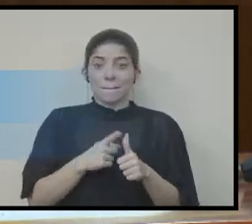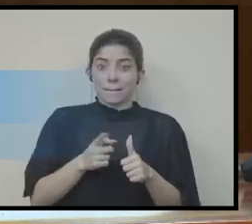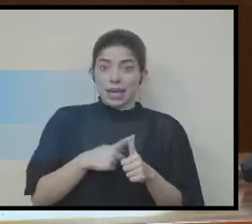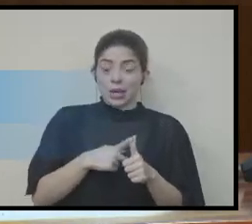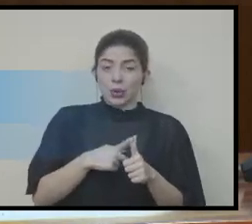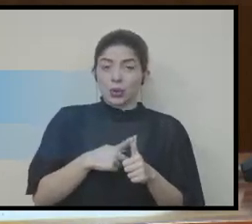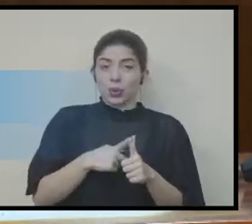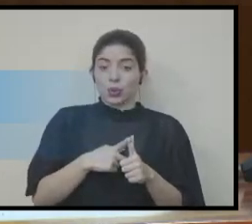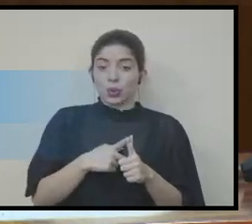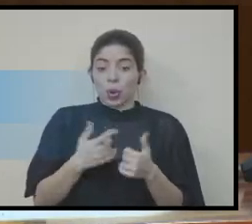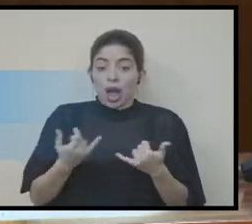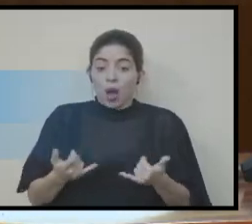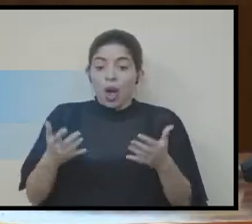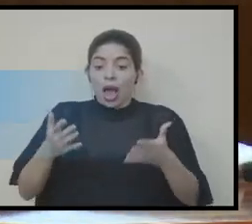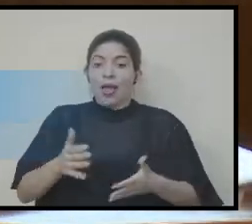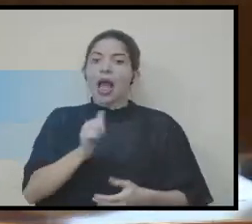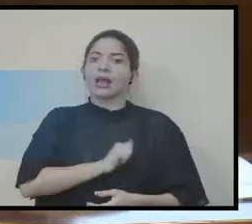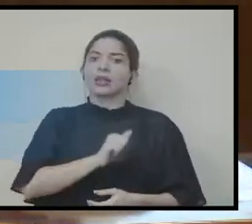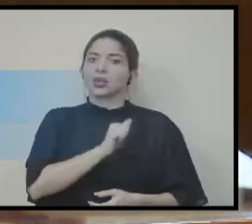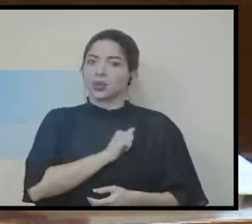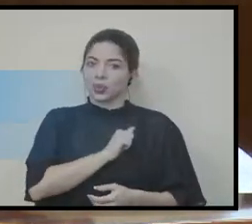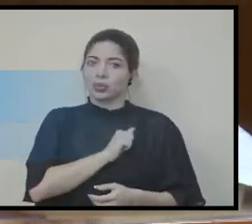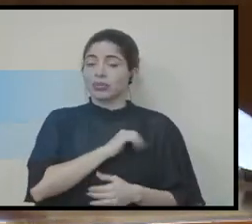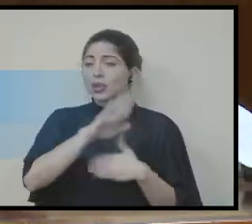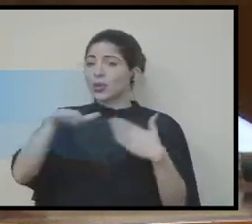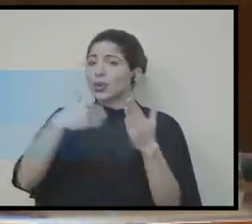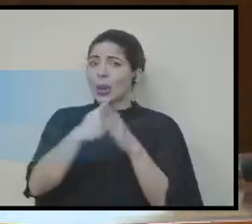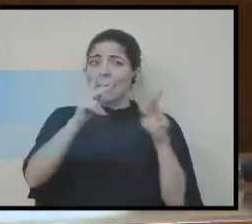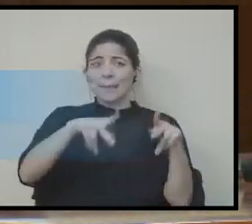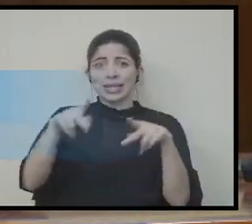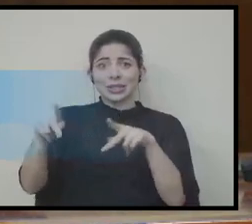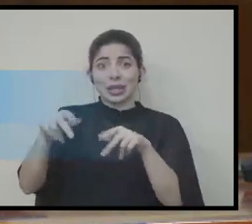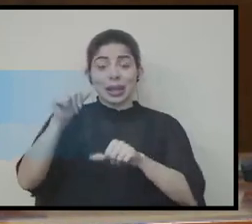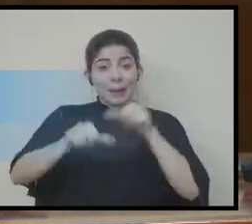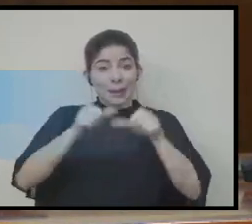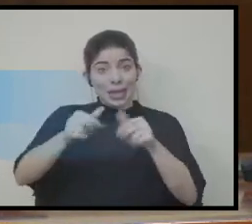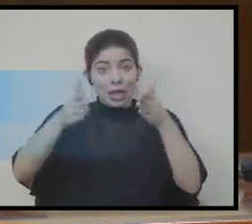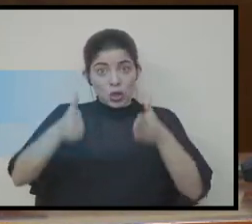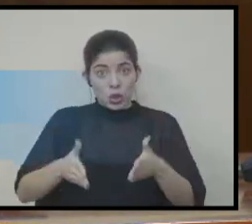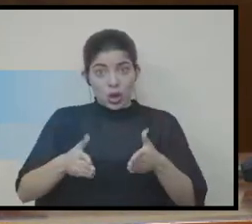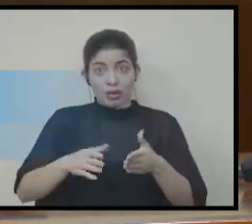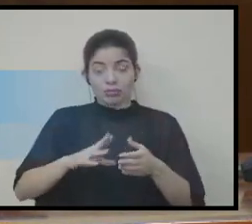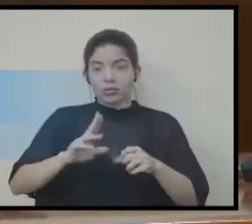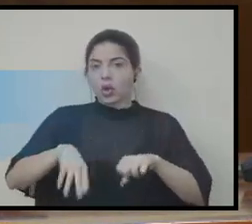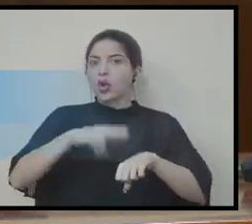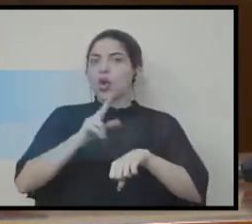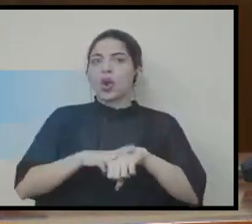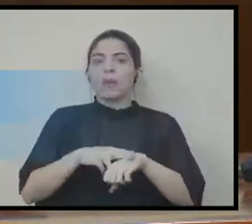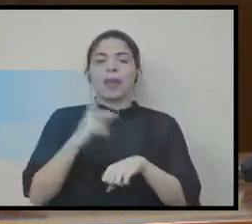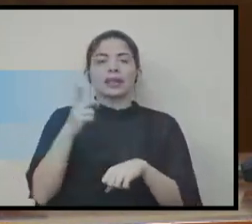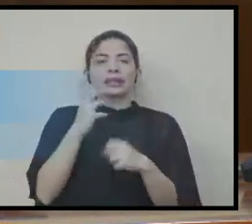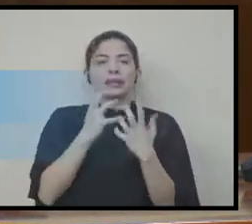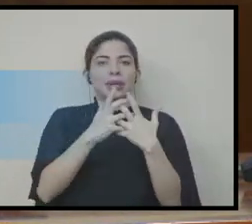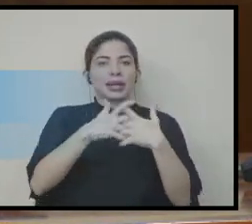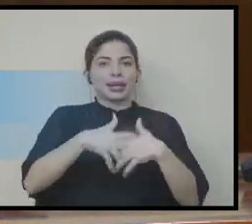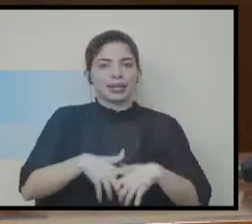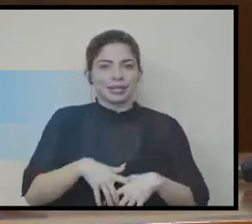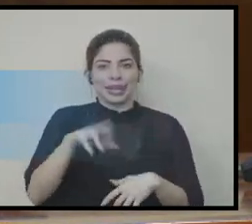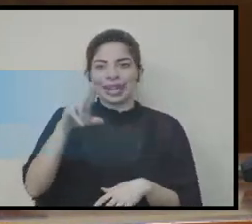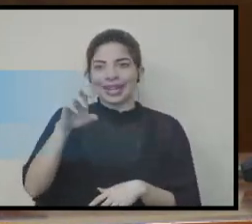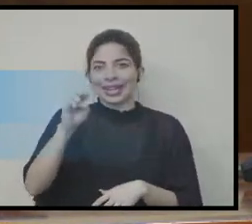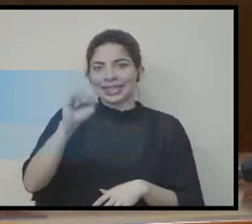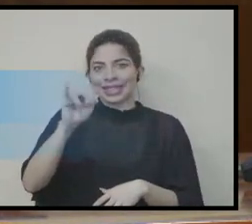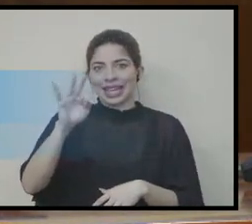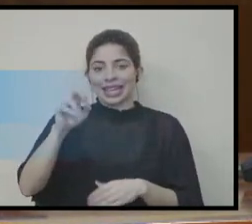primero que queda aquí es la actitud. Bueno, todas las personas emprendedoras, por naturaleza, son resilientes. Eso significa,